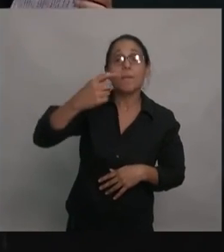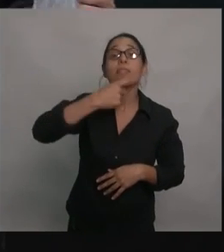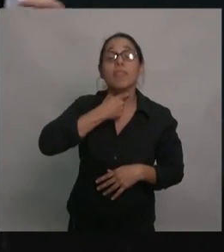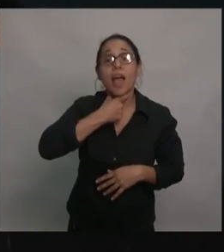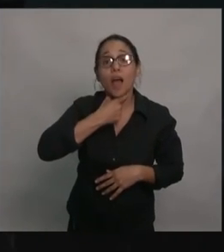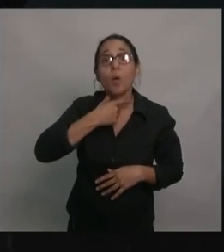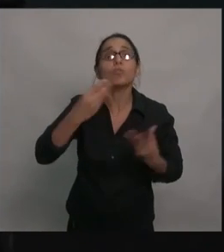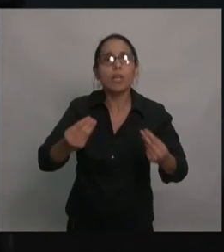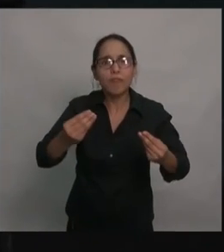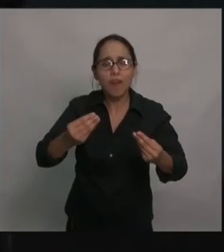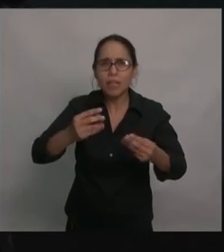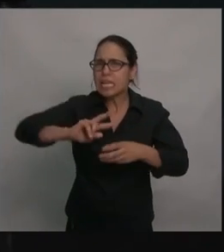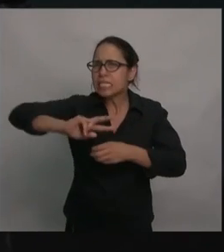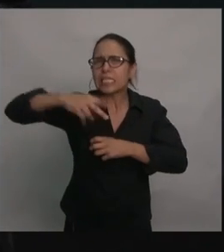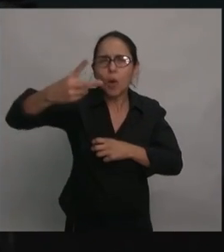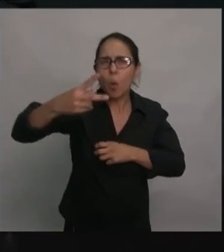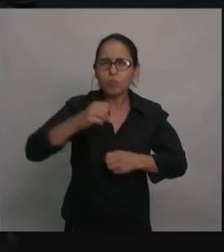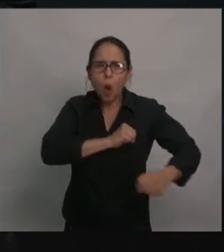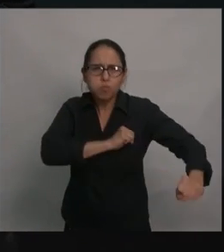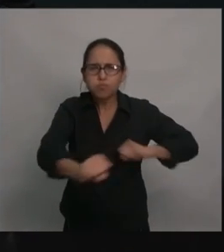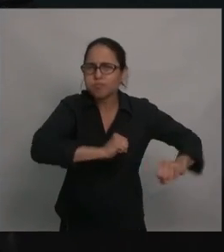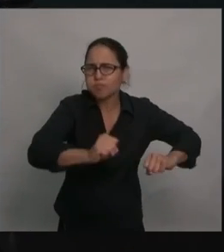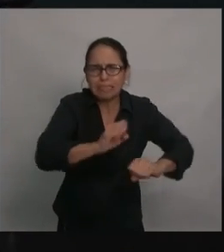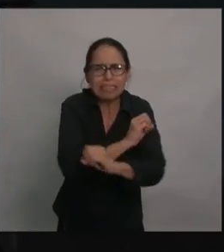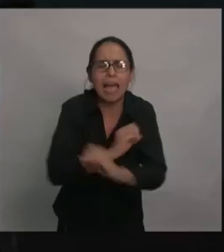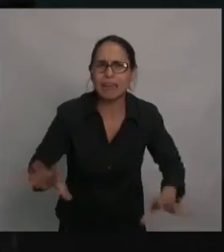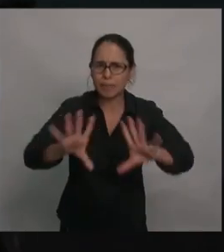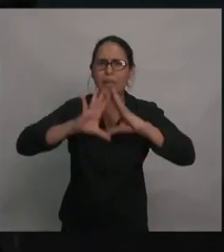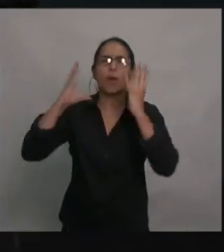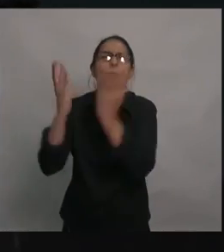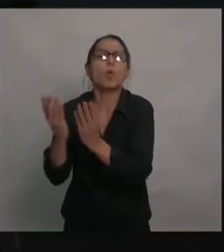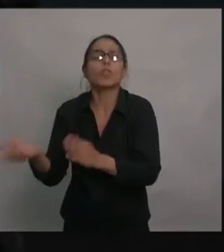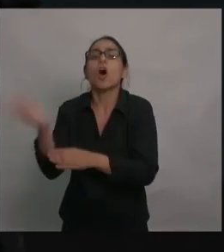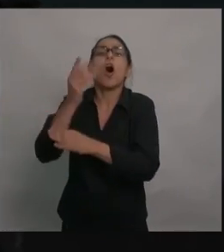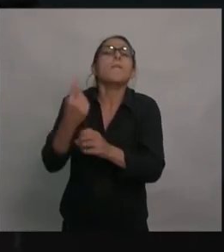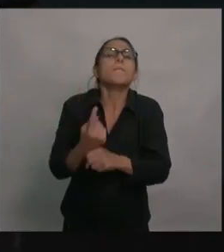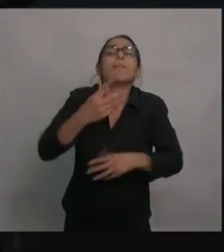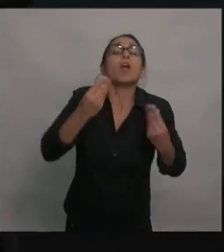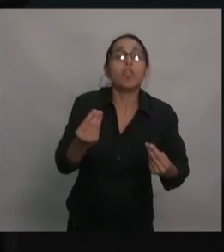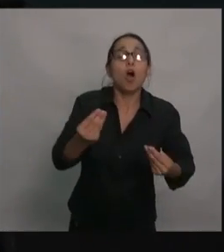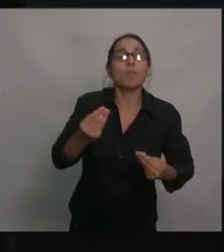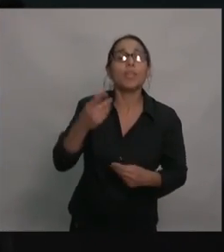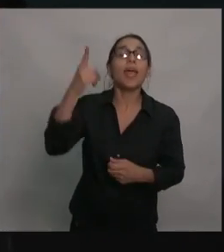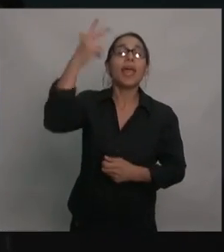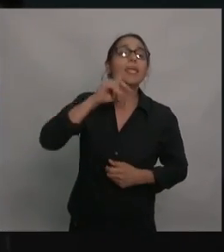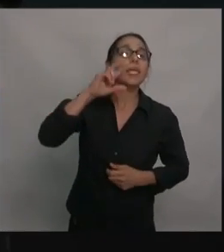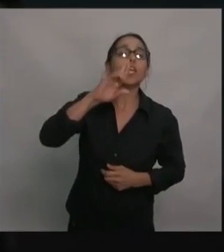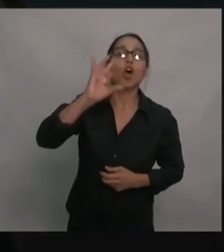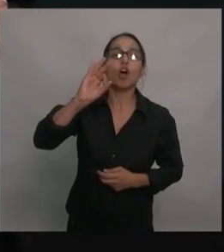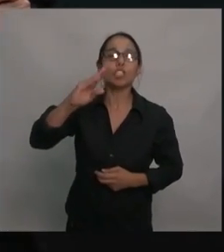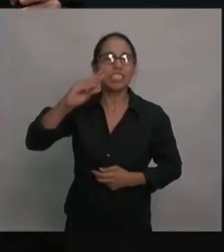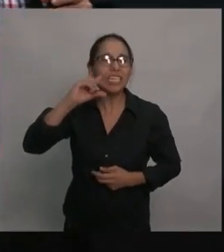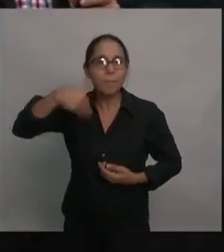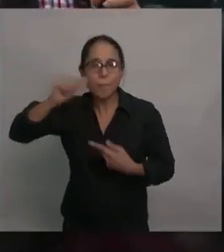acto terrorista más brutal de la historia. El primero unos días antes en Hiroshima, el segundo en Nagasaki, destruyendo